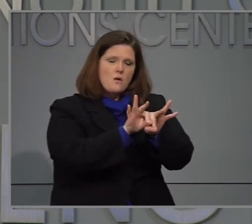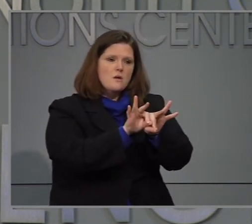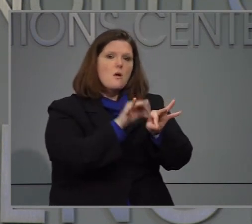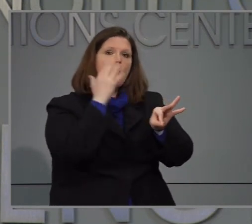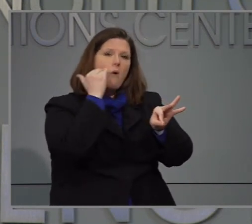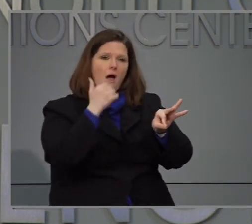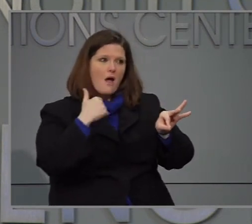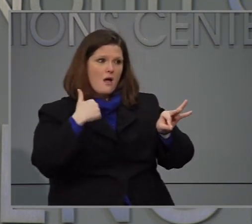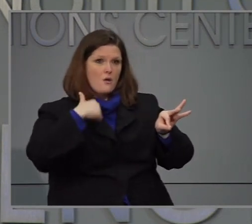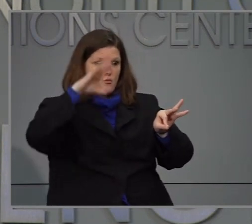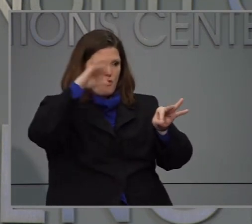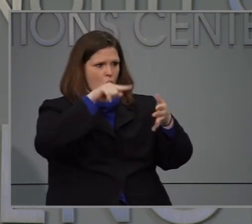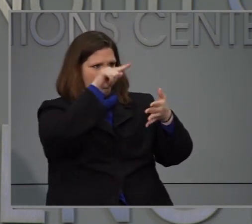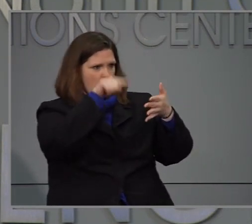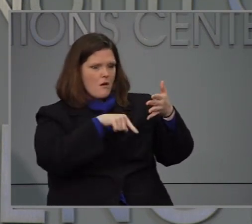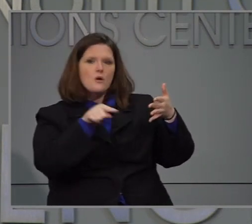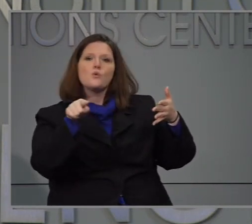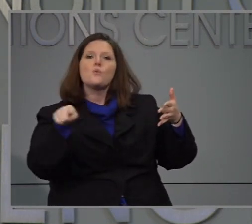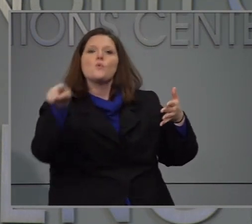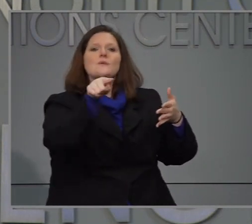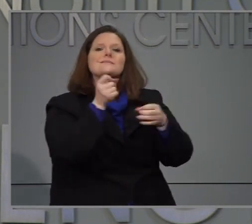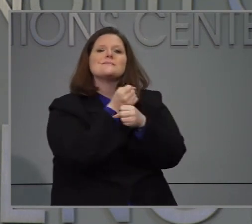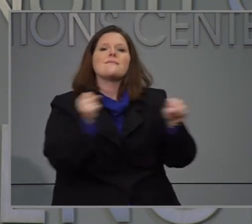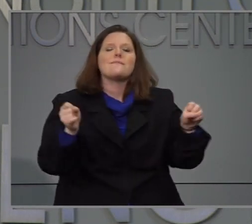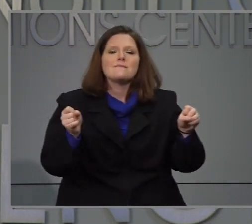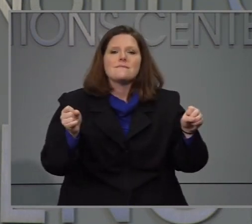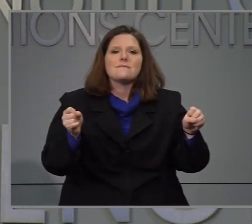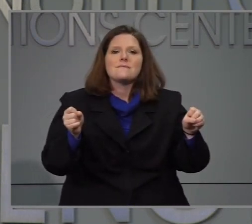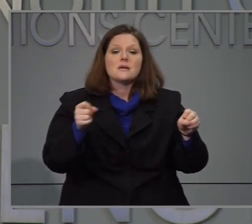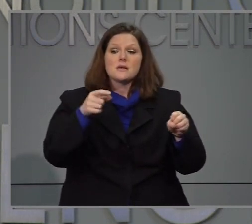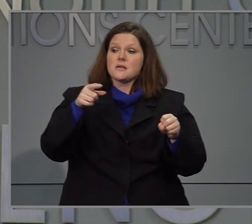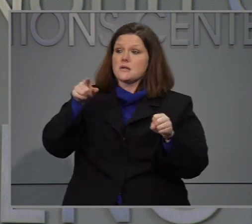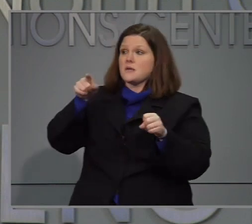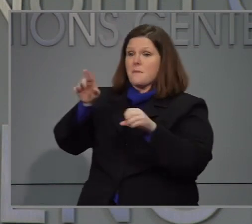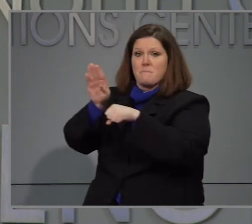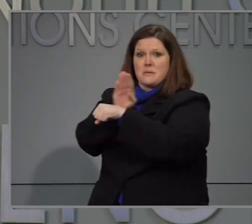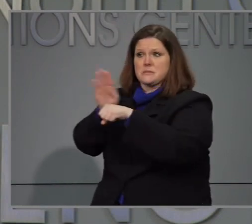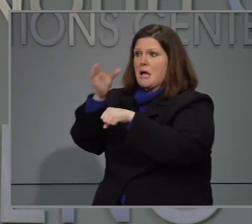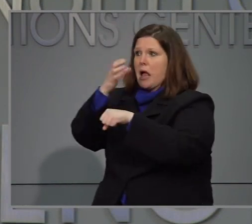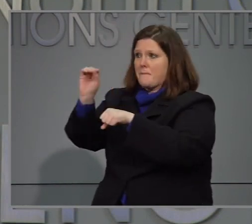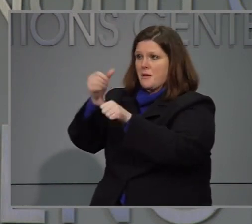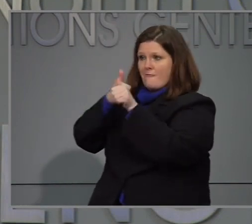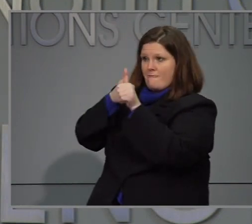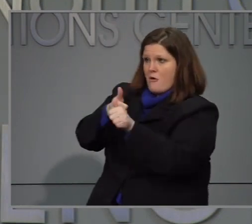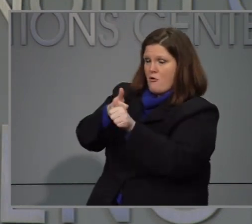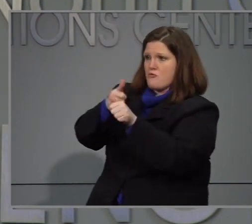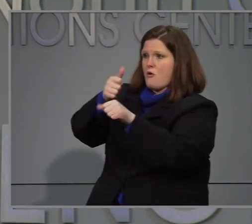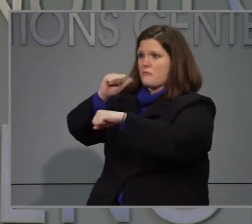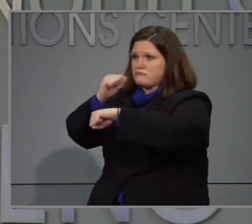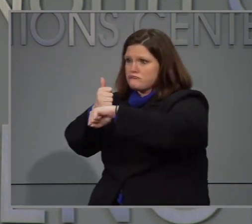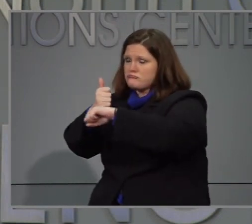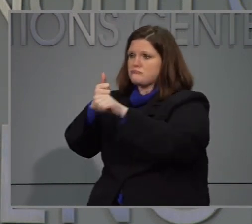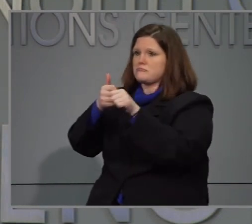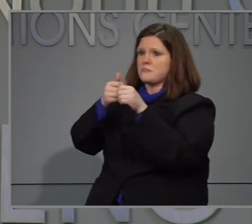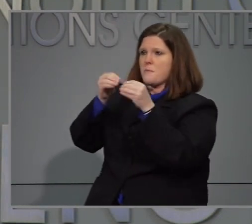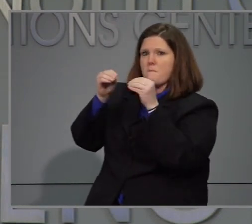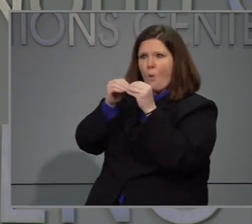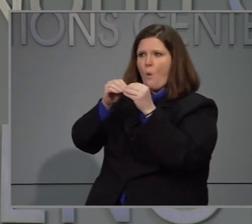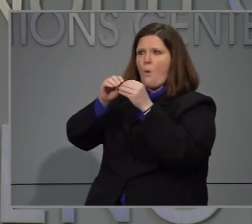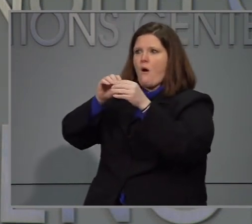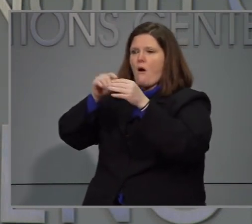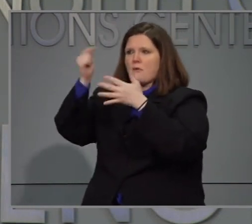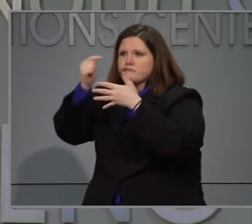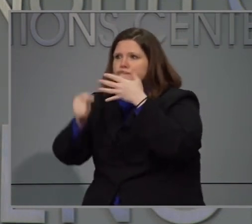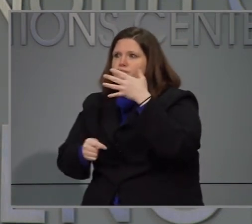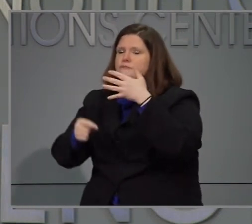decisión, porque la seguridad es la prioridad número uno. La gente quiere sentirse mejor para avanzar, y esto va a hacer que